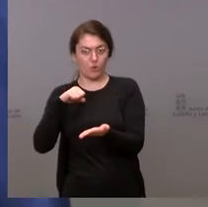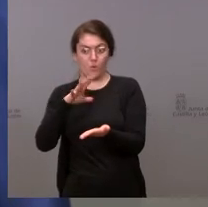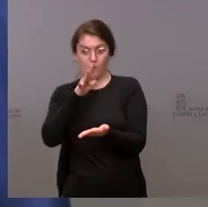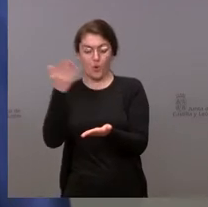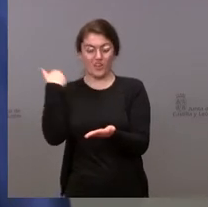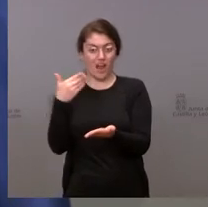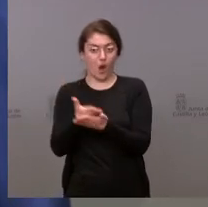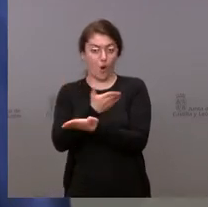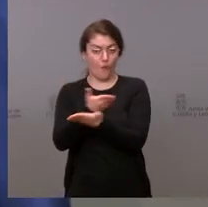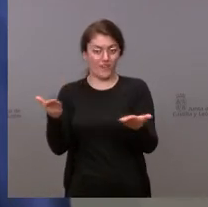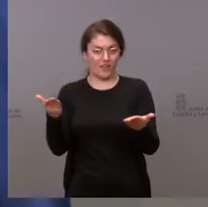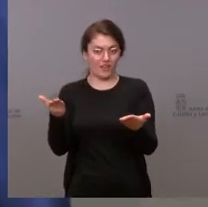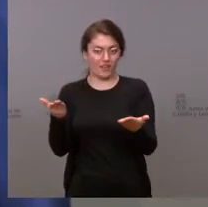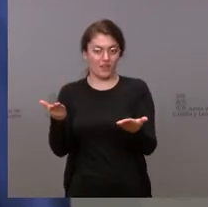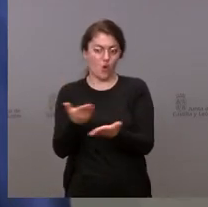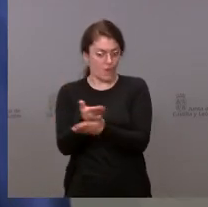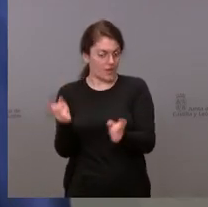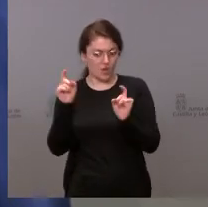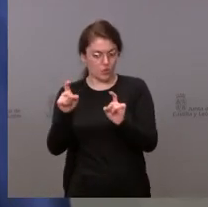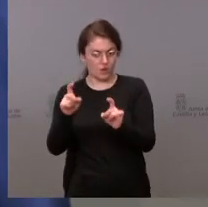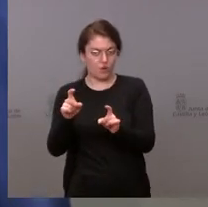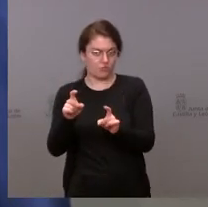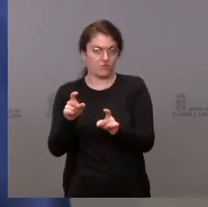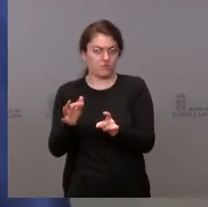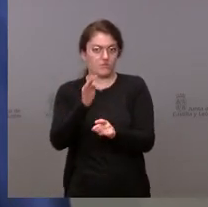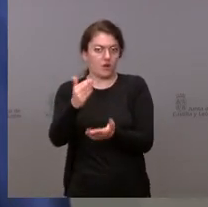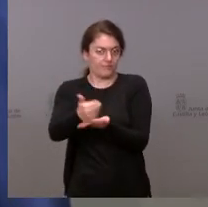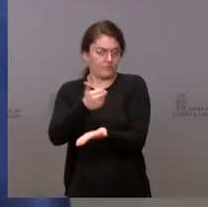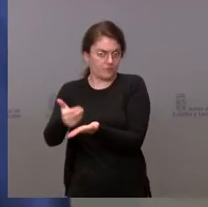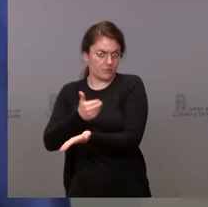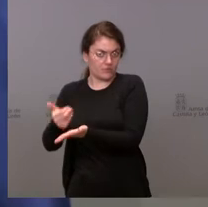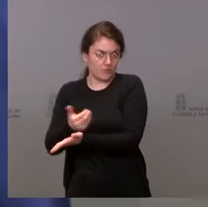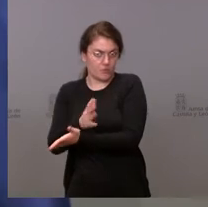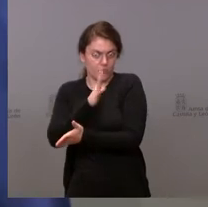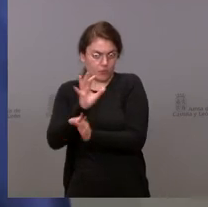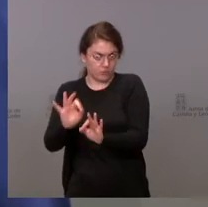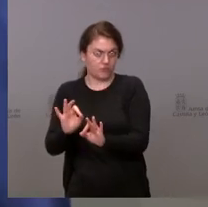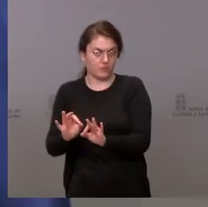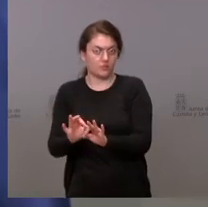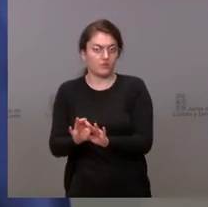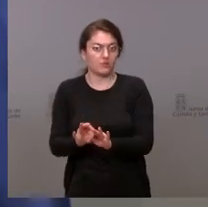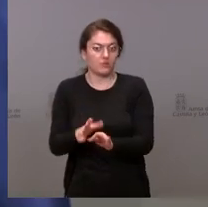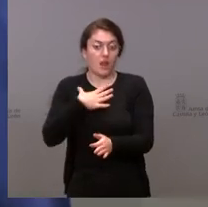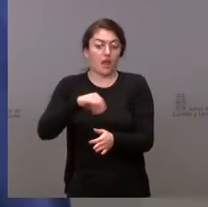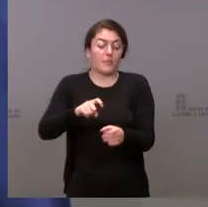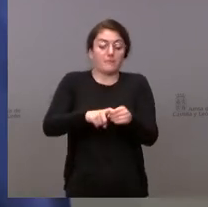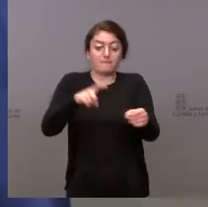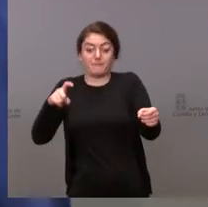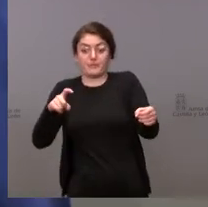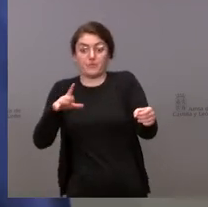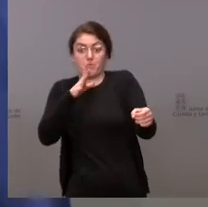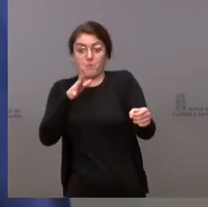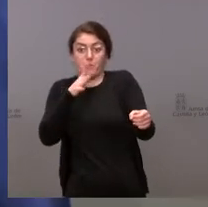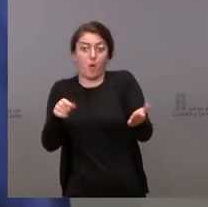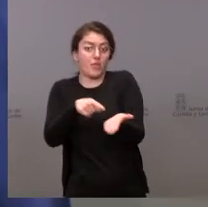esa educación y estaban cobrando por ella y que se podían ver fuera de las condiciones de demanda por parte de las familias